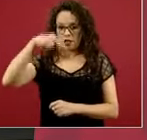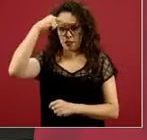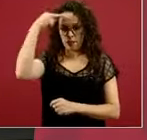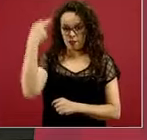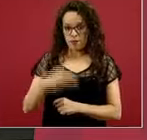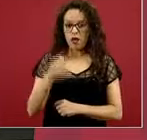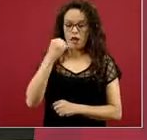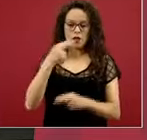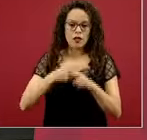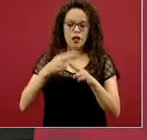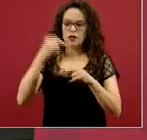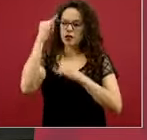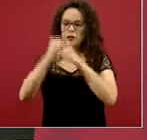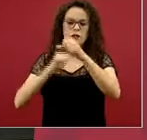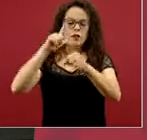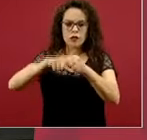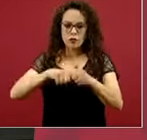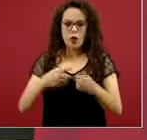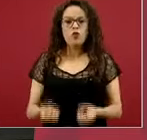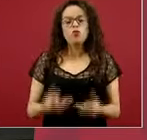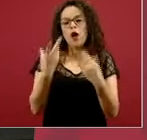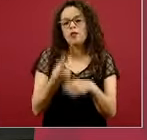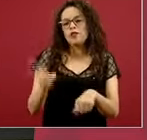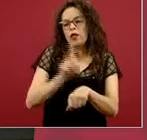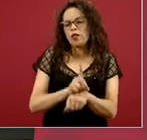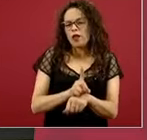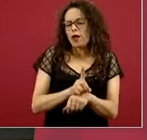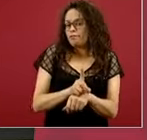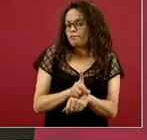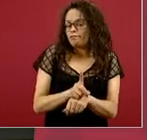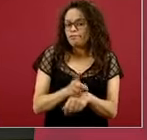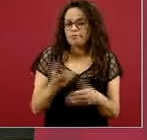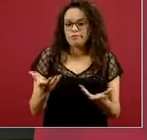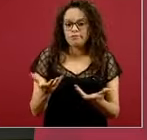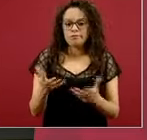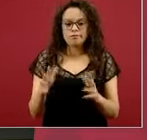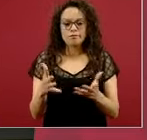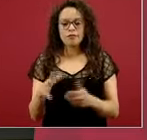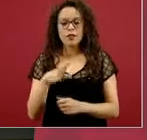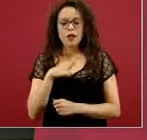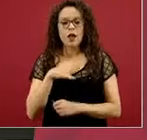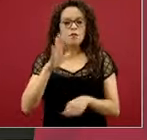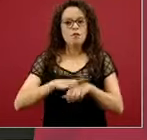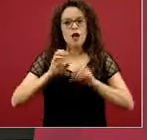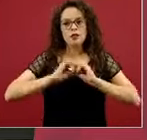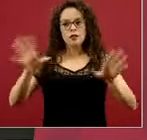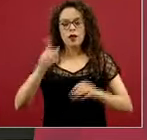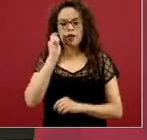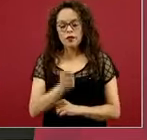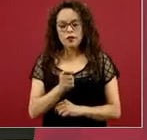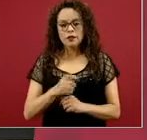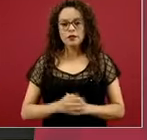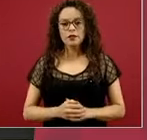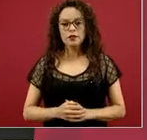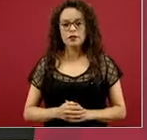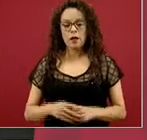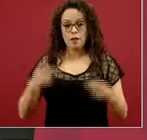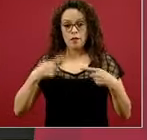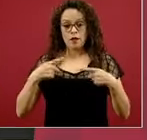nivel internacional, ¿no? Y cuántos días, normalmente lo que posiblemente se tiene mucho más claro es en el